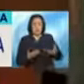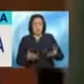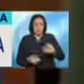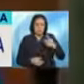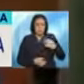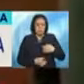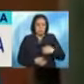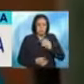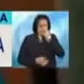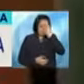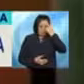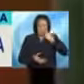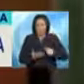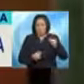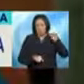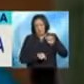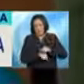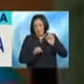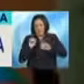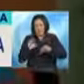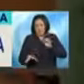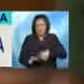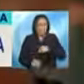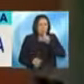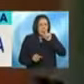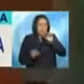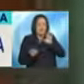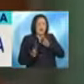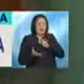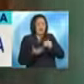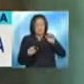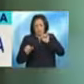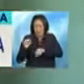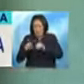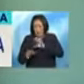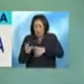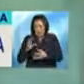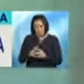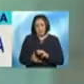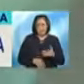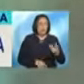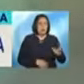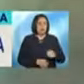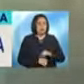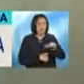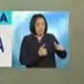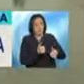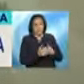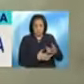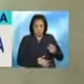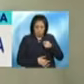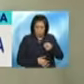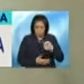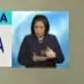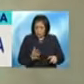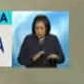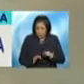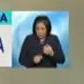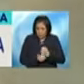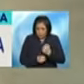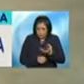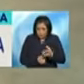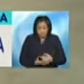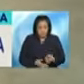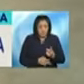había aplastado, las piedras, las gallinas. Yo fui atrás, escapé para usted, atrás. Usted, señora Filomena, se dedica a